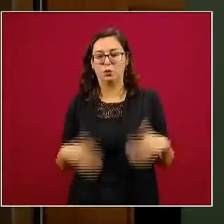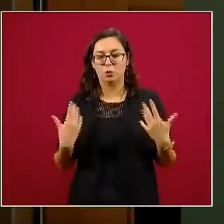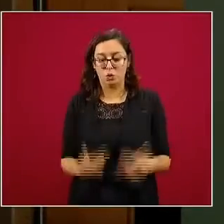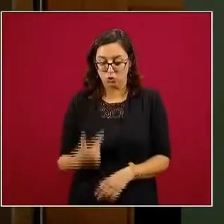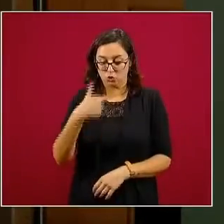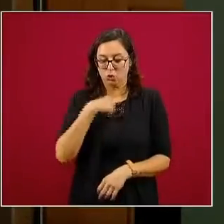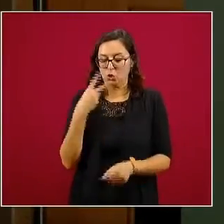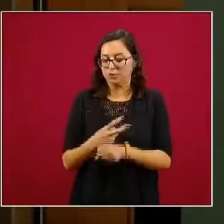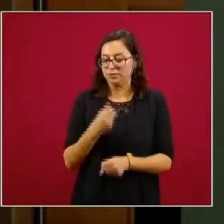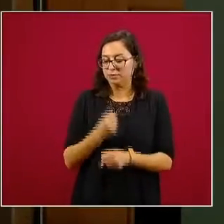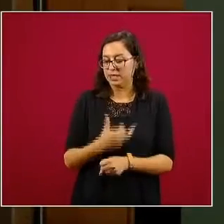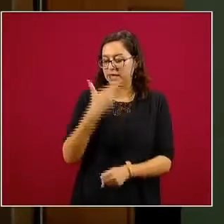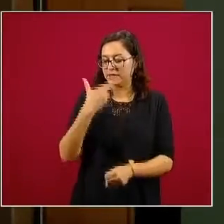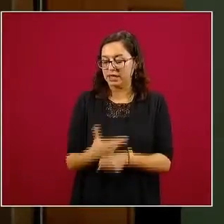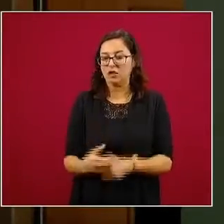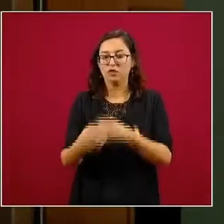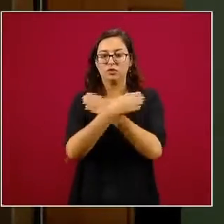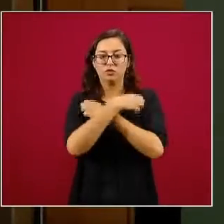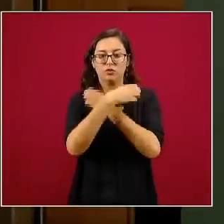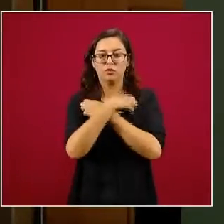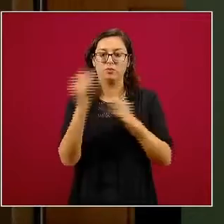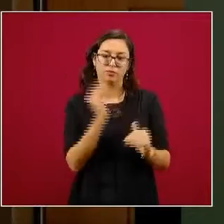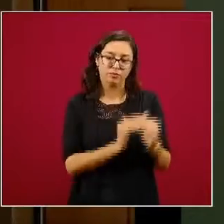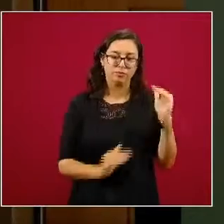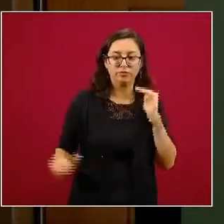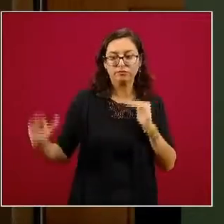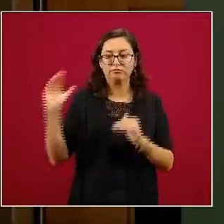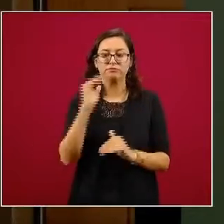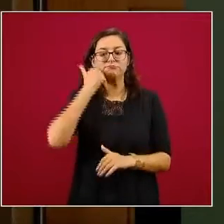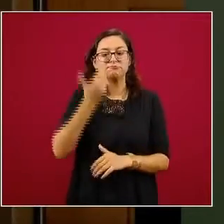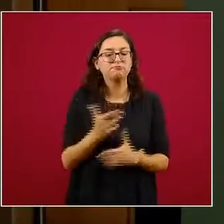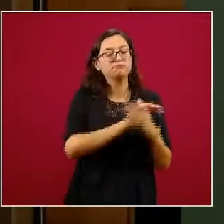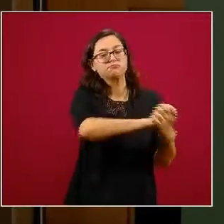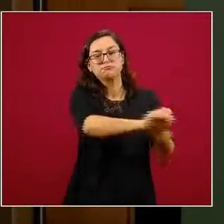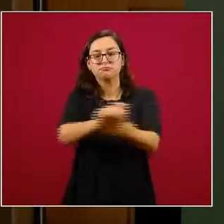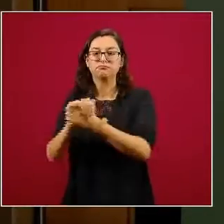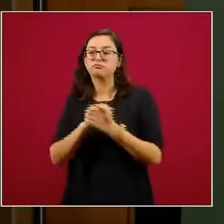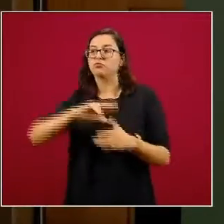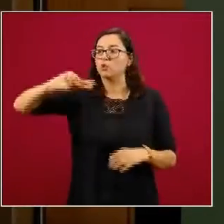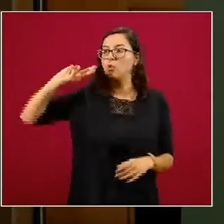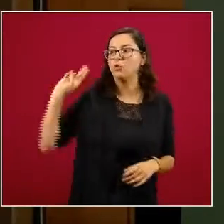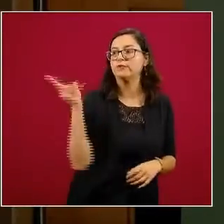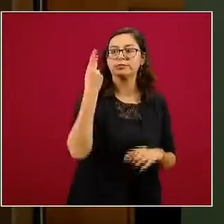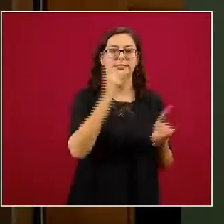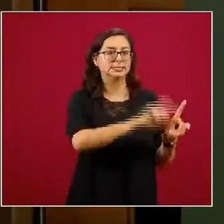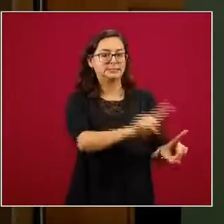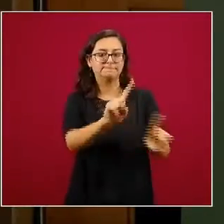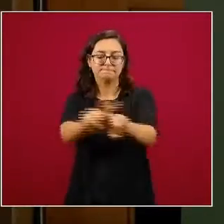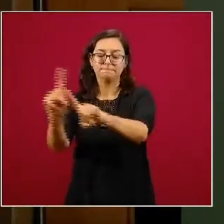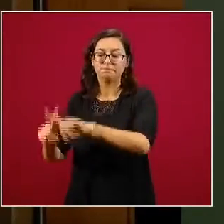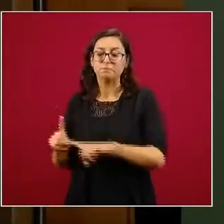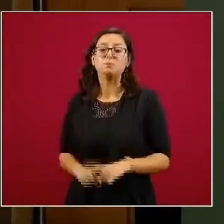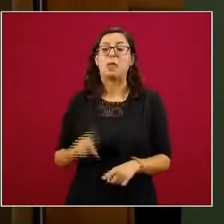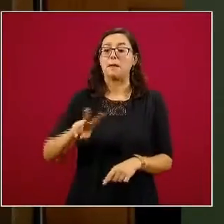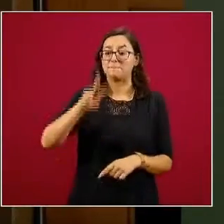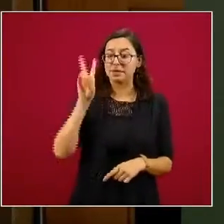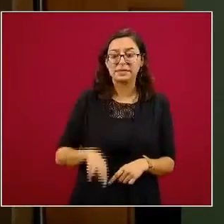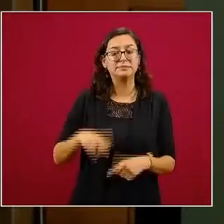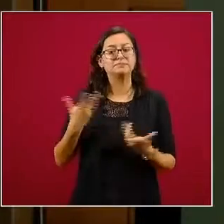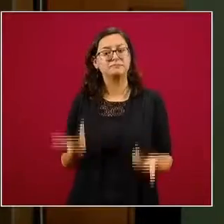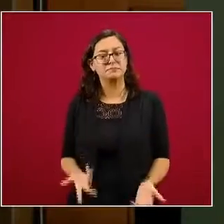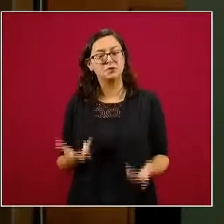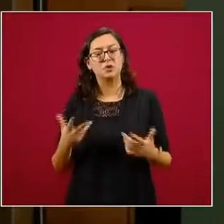resiliente, que garantice mejor el derecho a la salud y que será capaz de enfrentar tanto la COVID-19 como los demás problemas de